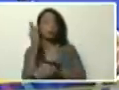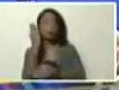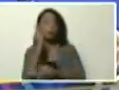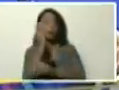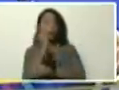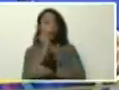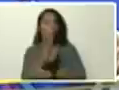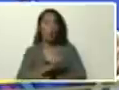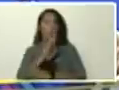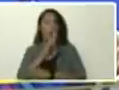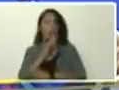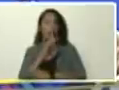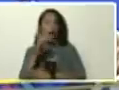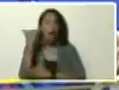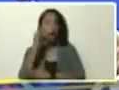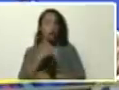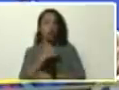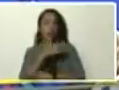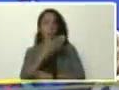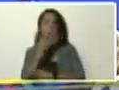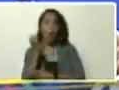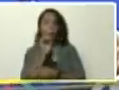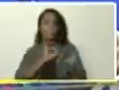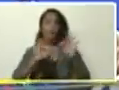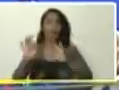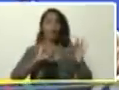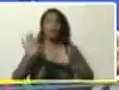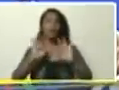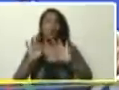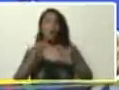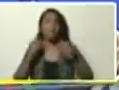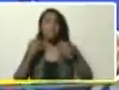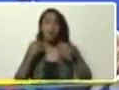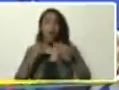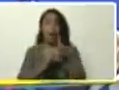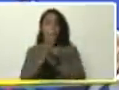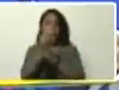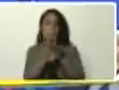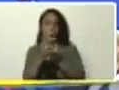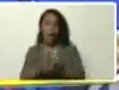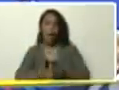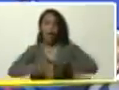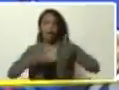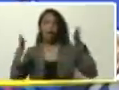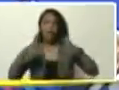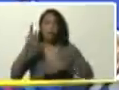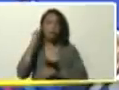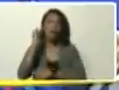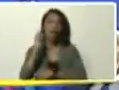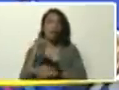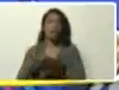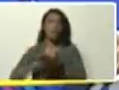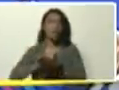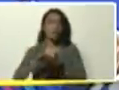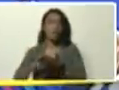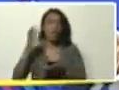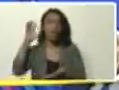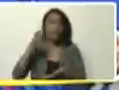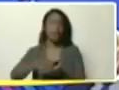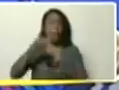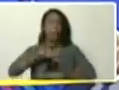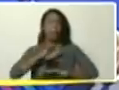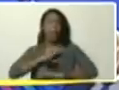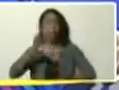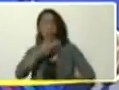criminales, estamos mejor preparados para emprender la gran tarea de la recuperación del estado de